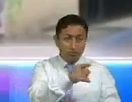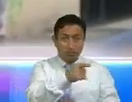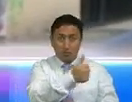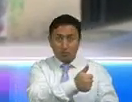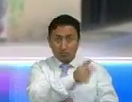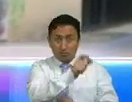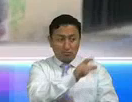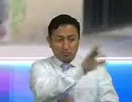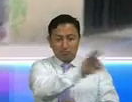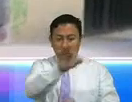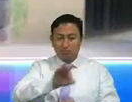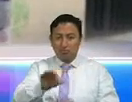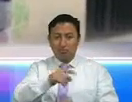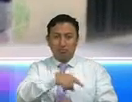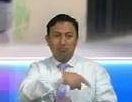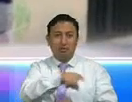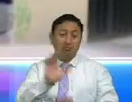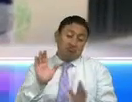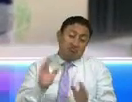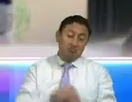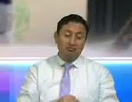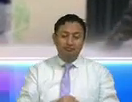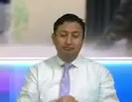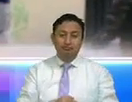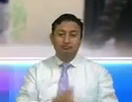con un delito de violación